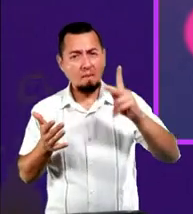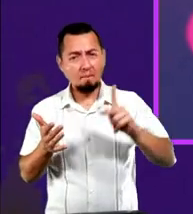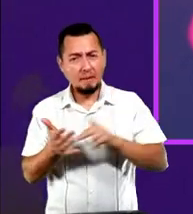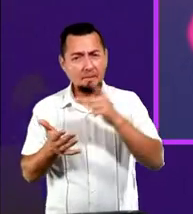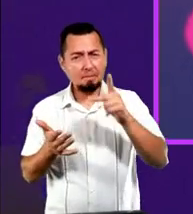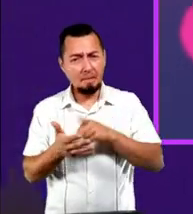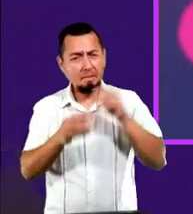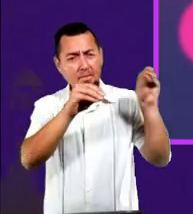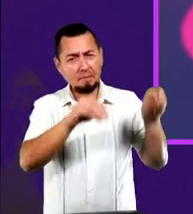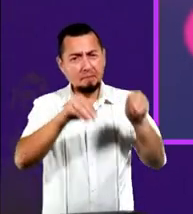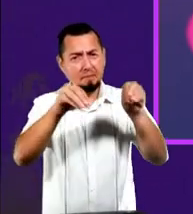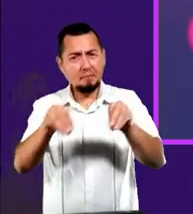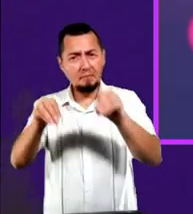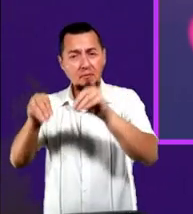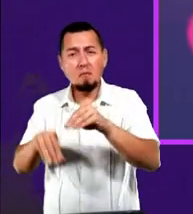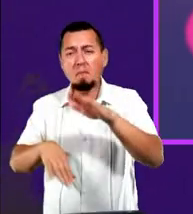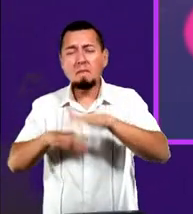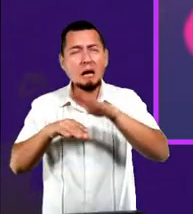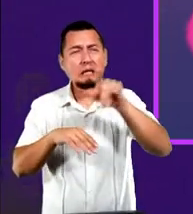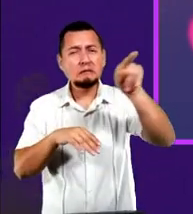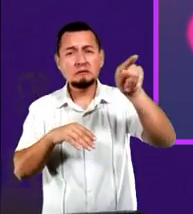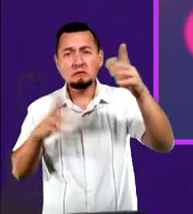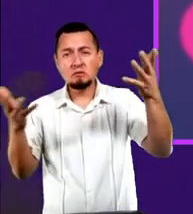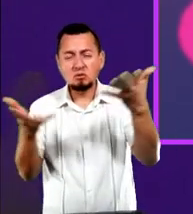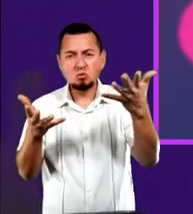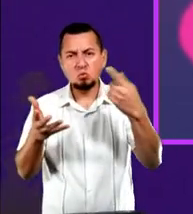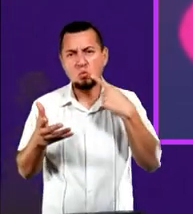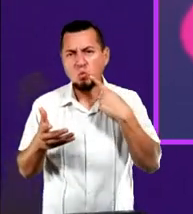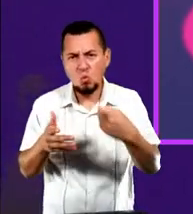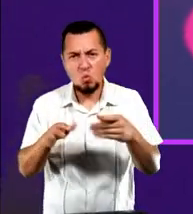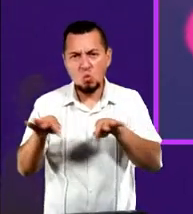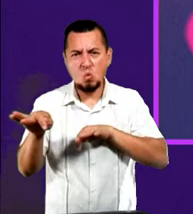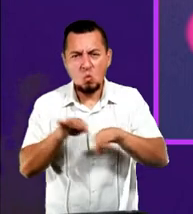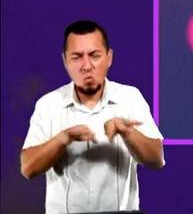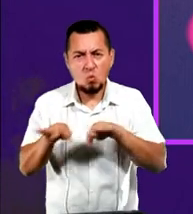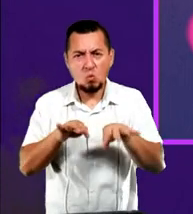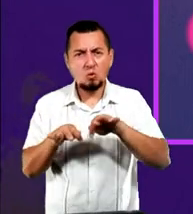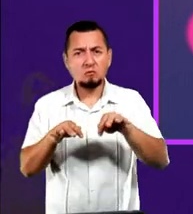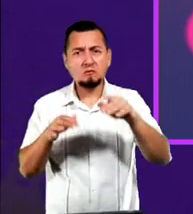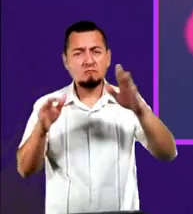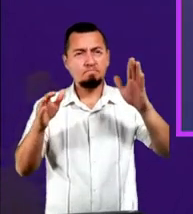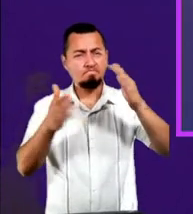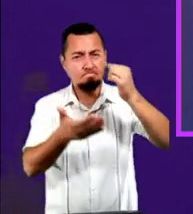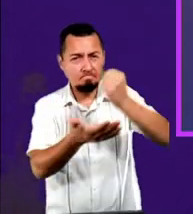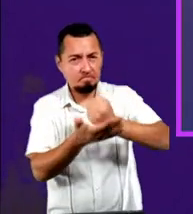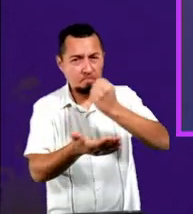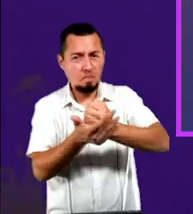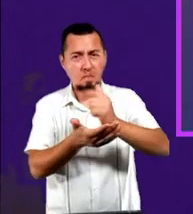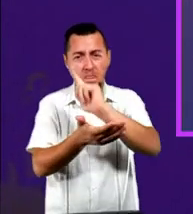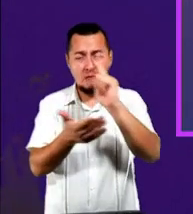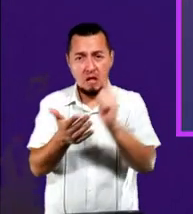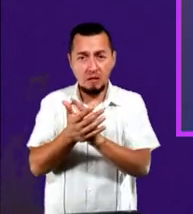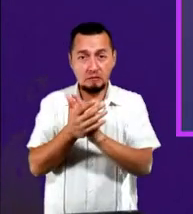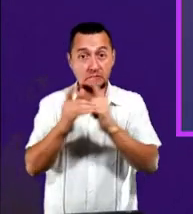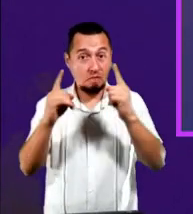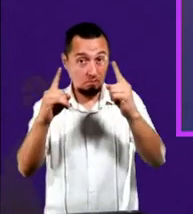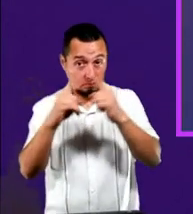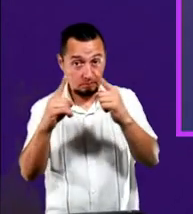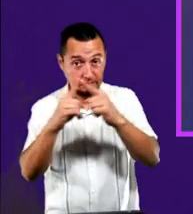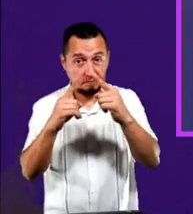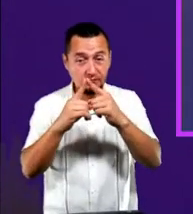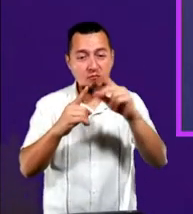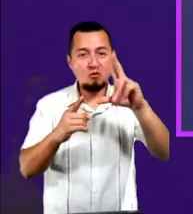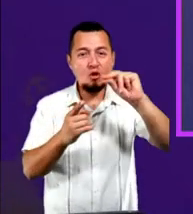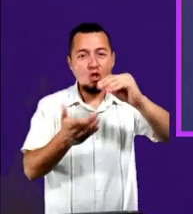él impulsó la reforma eclesiástica para que la iglesia no tuviera el monopolio